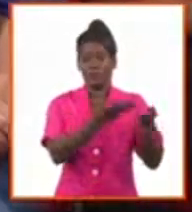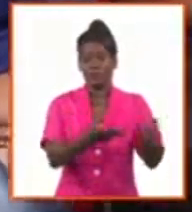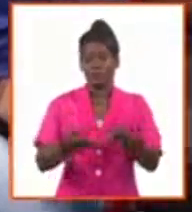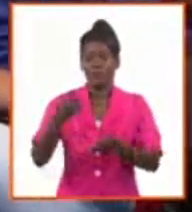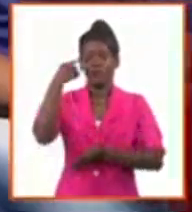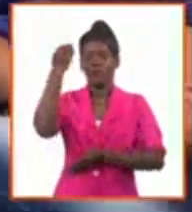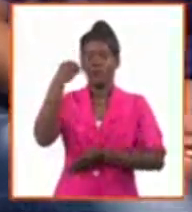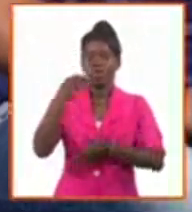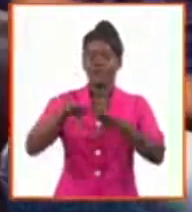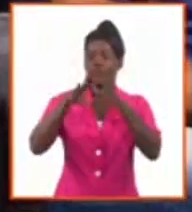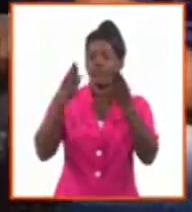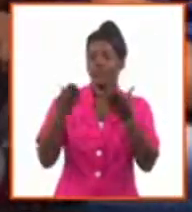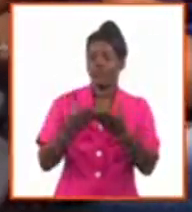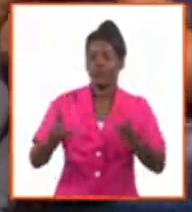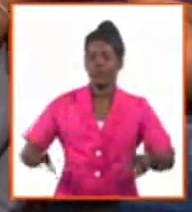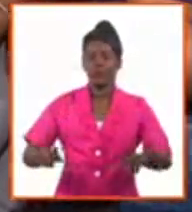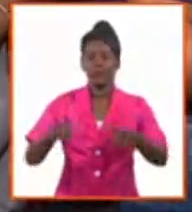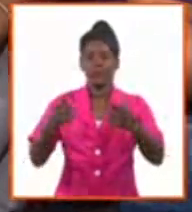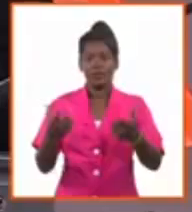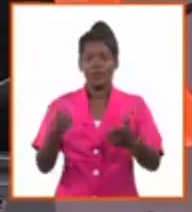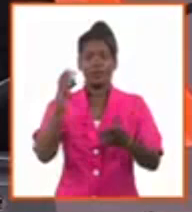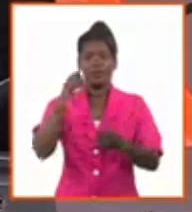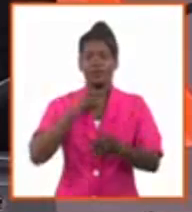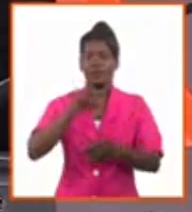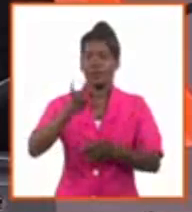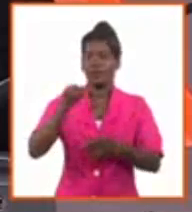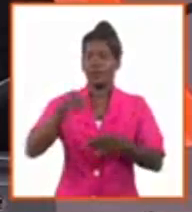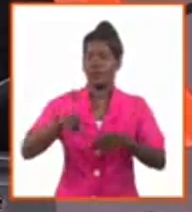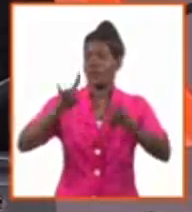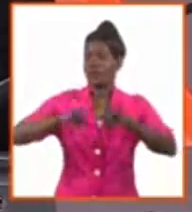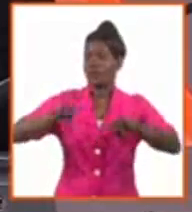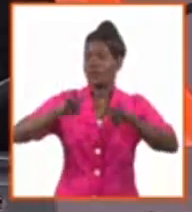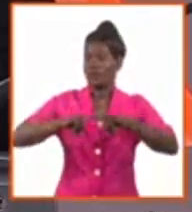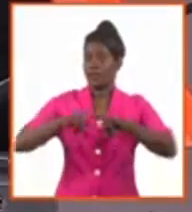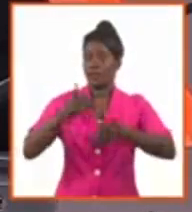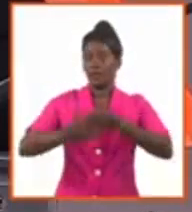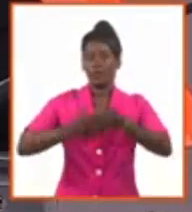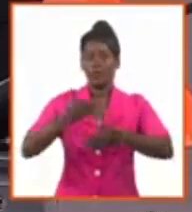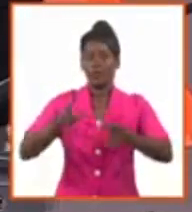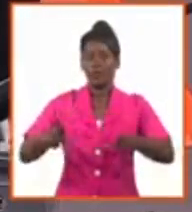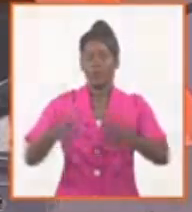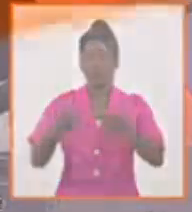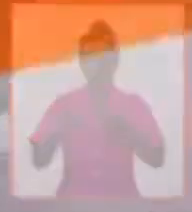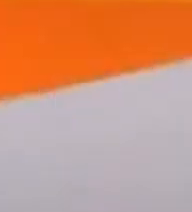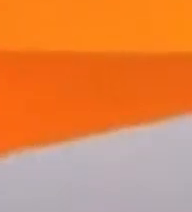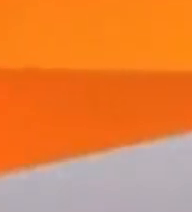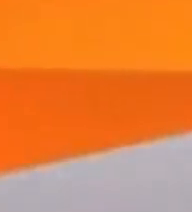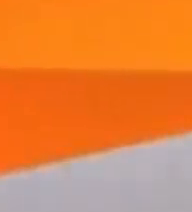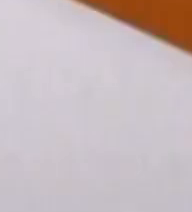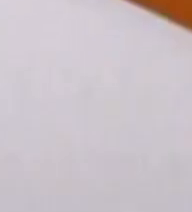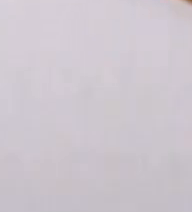más de la FEU, de su vida hoy en las universidades y del proceso de este 10º Congreso.